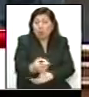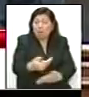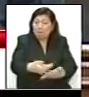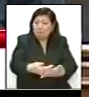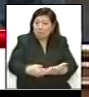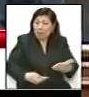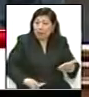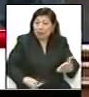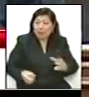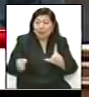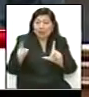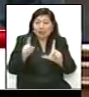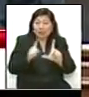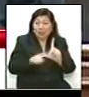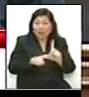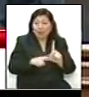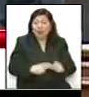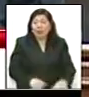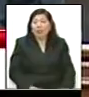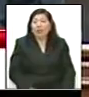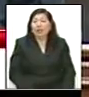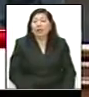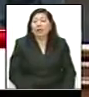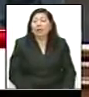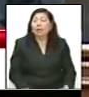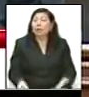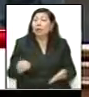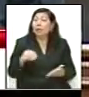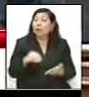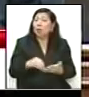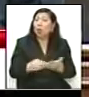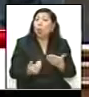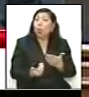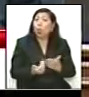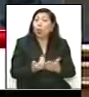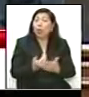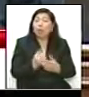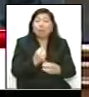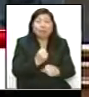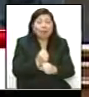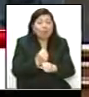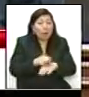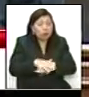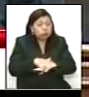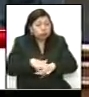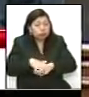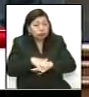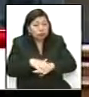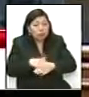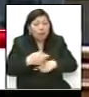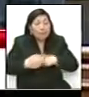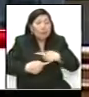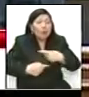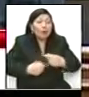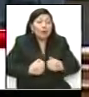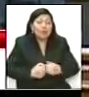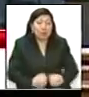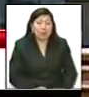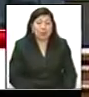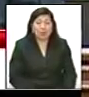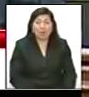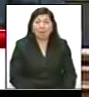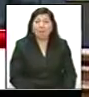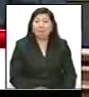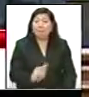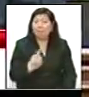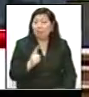documento de Sendero Luminoso donde ponían sus nuevas estrategias para los próximos años. Porque